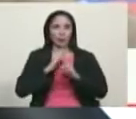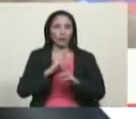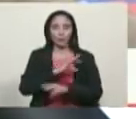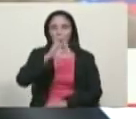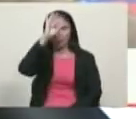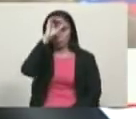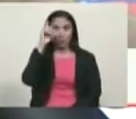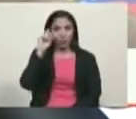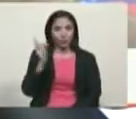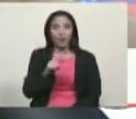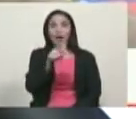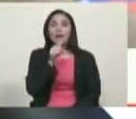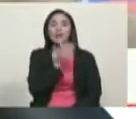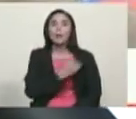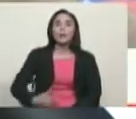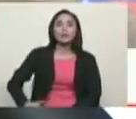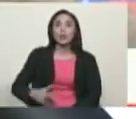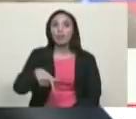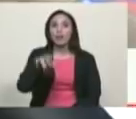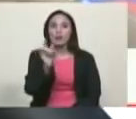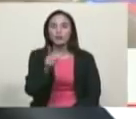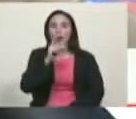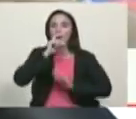es el presidente de Venezuela? Maduro.